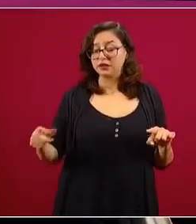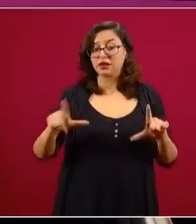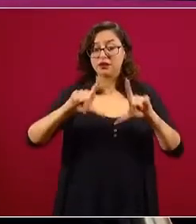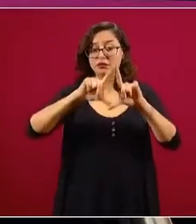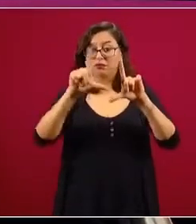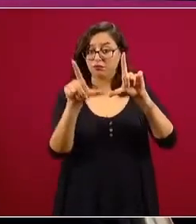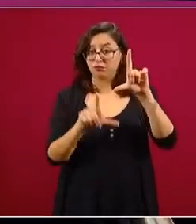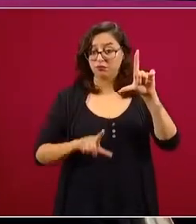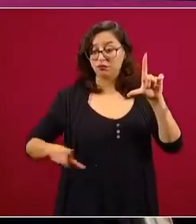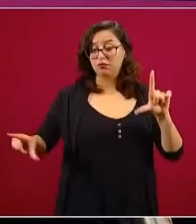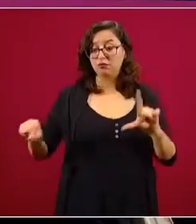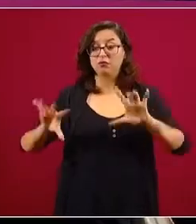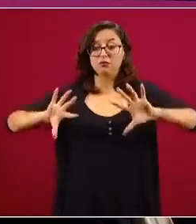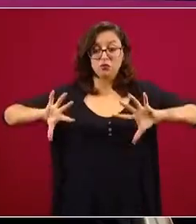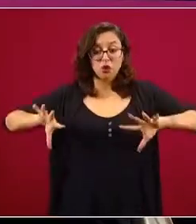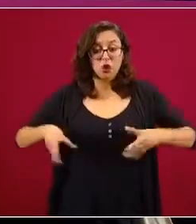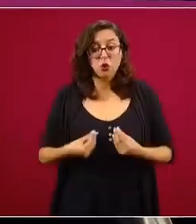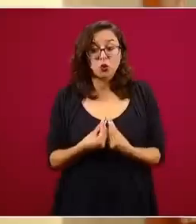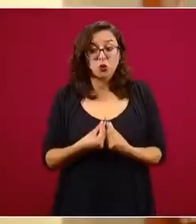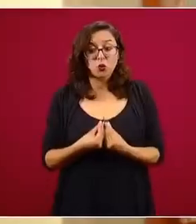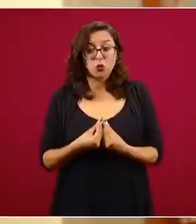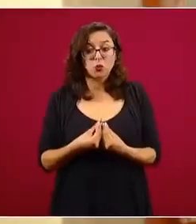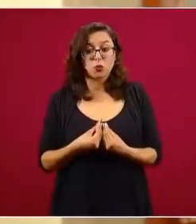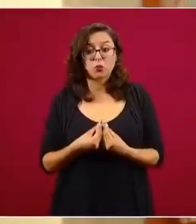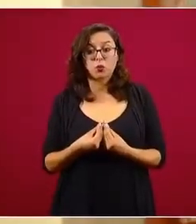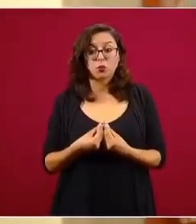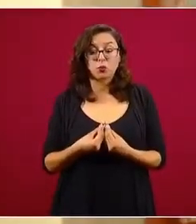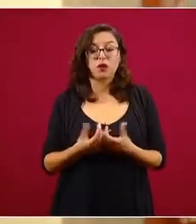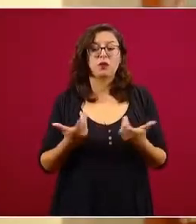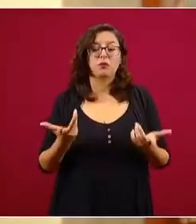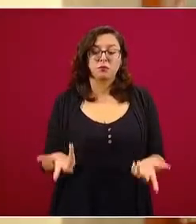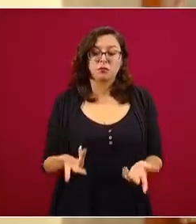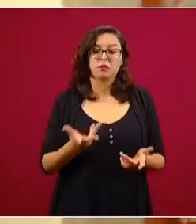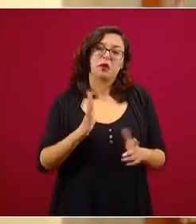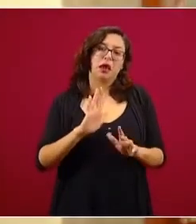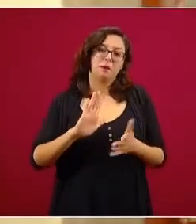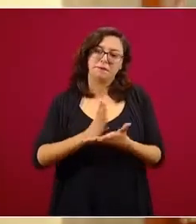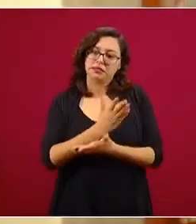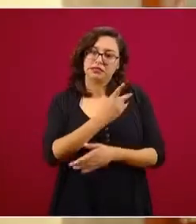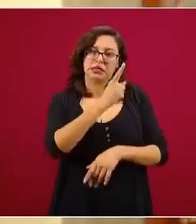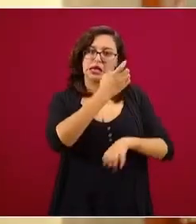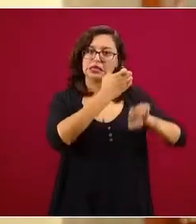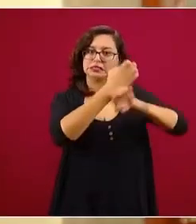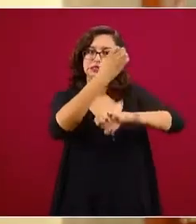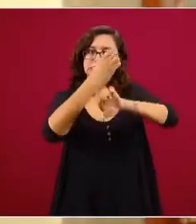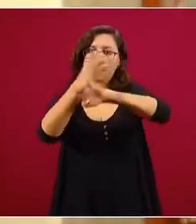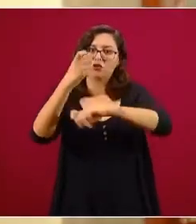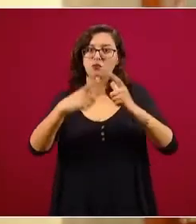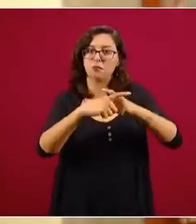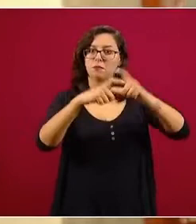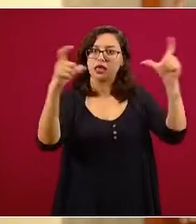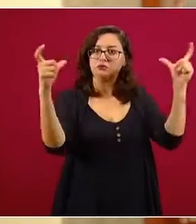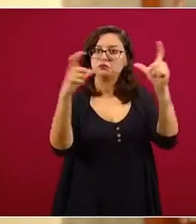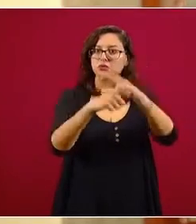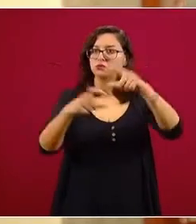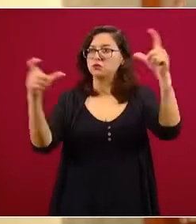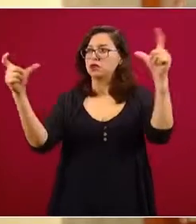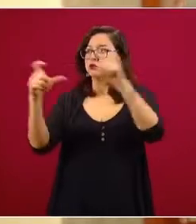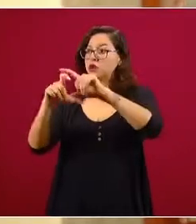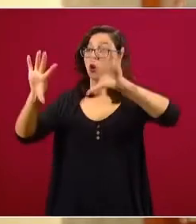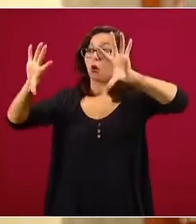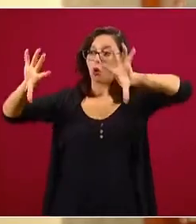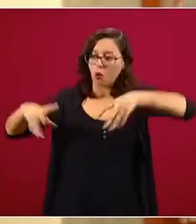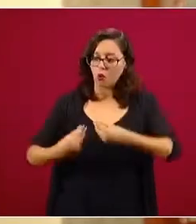la sumatoria o disminución de lo que está sucediendo en cada una de las 32 entidades federativas. Entonces, si